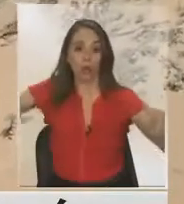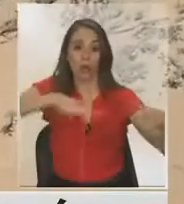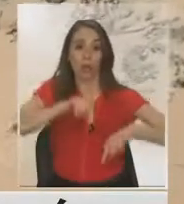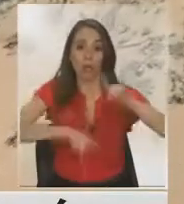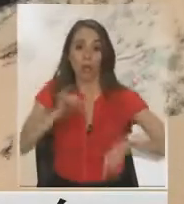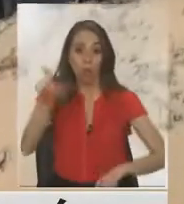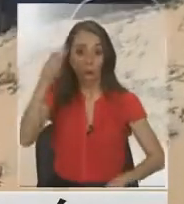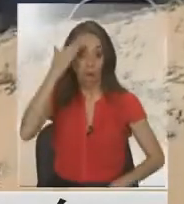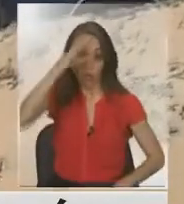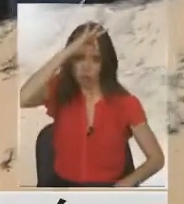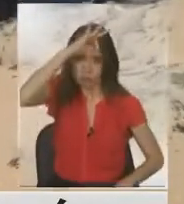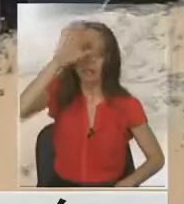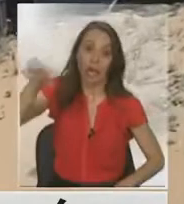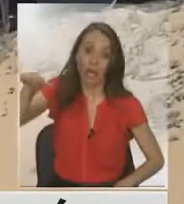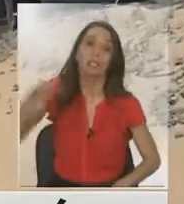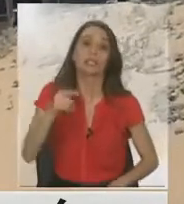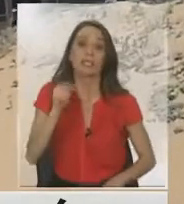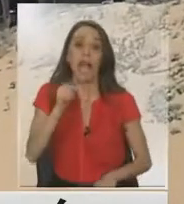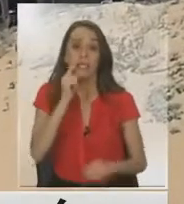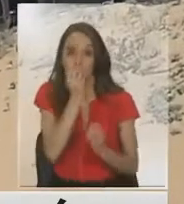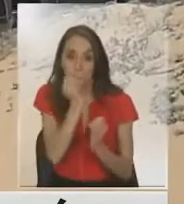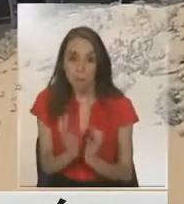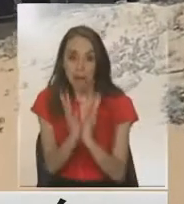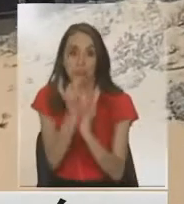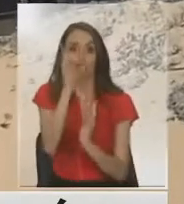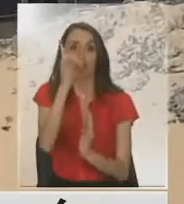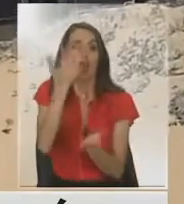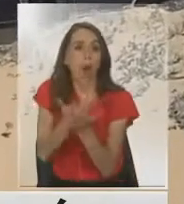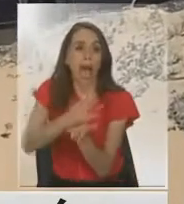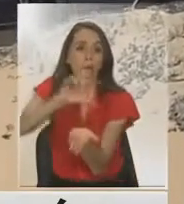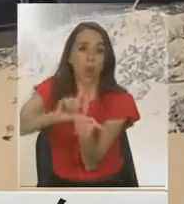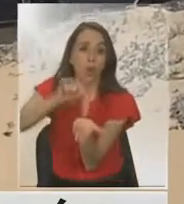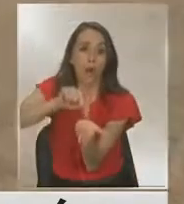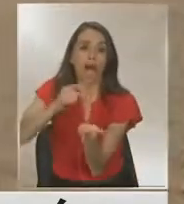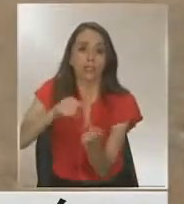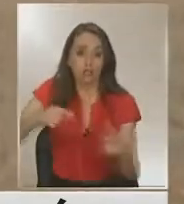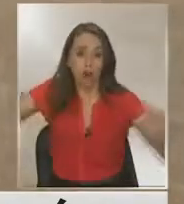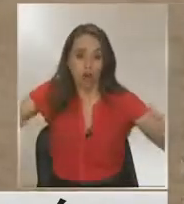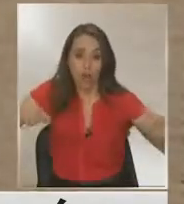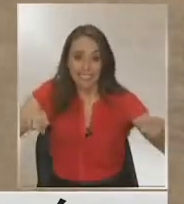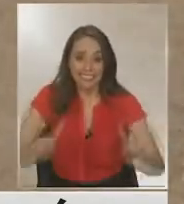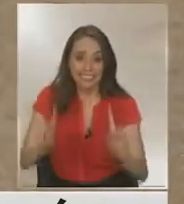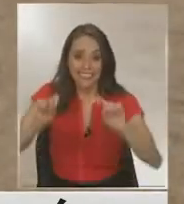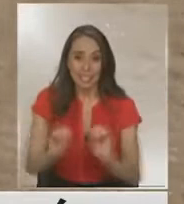no cachaban. Y bueno, específicamente porque hay una hierba que existe solo en este lugar y crece solo en este campo dunar.